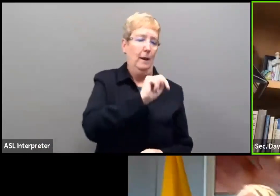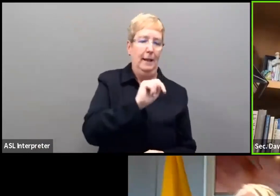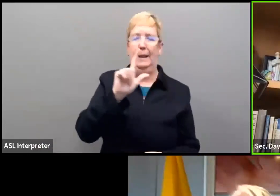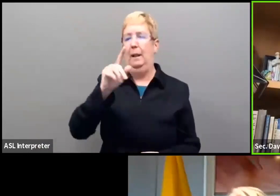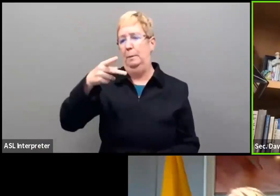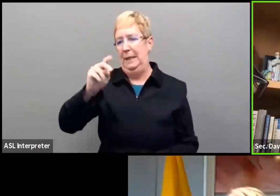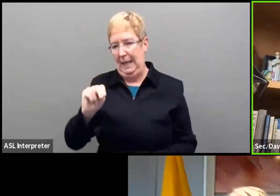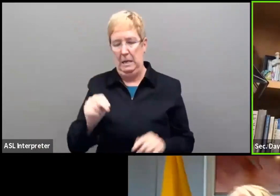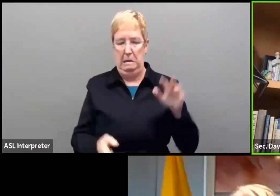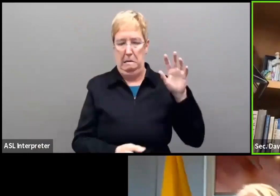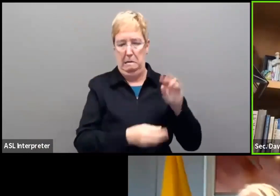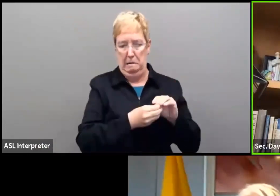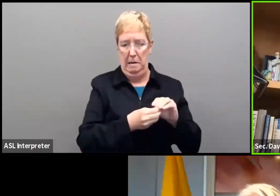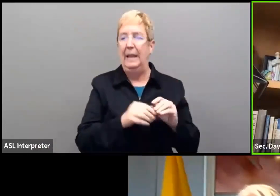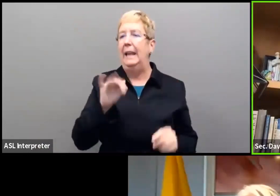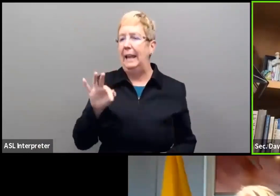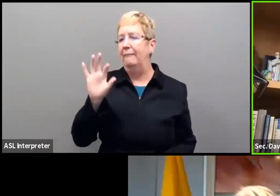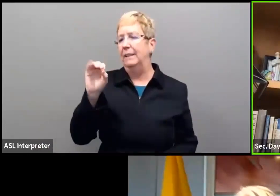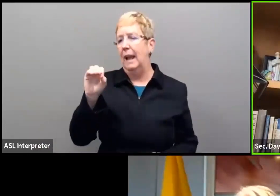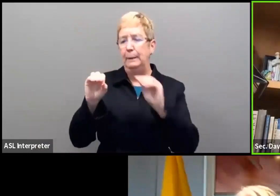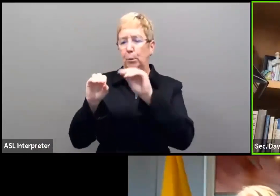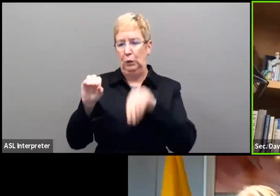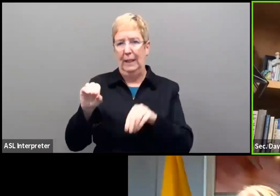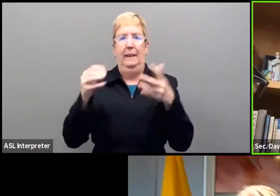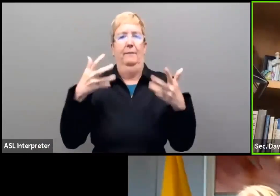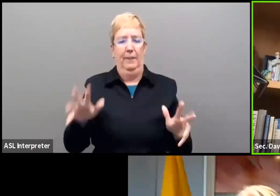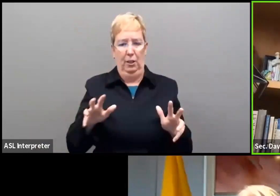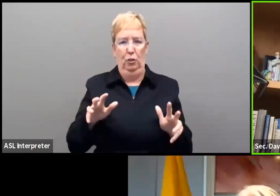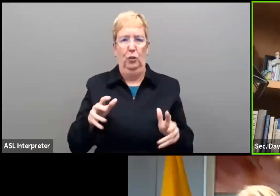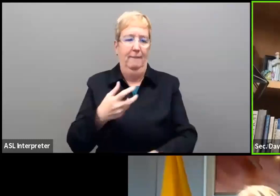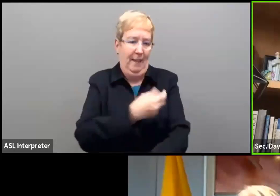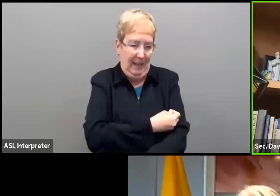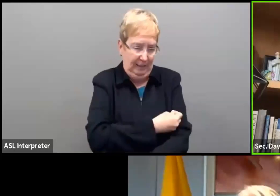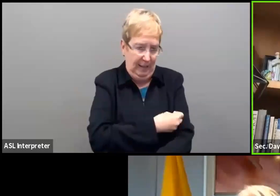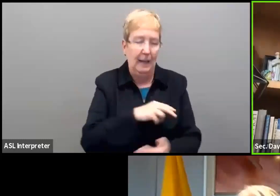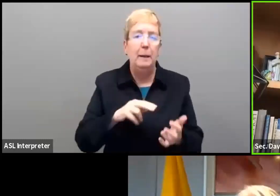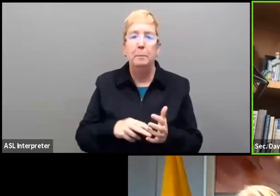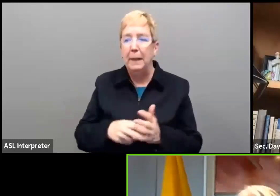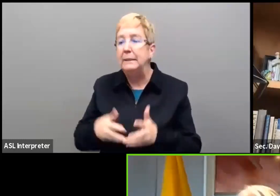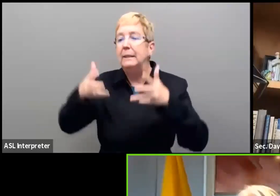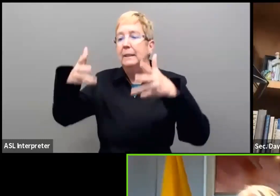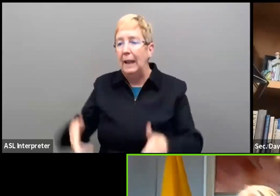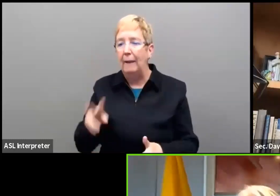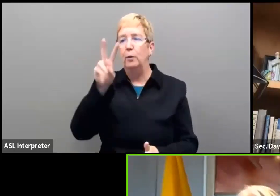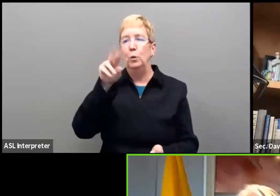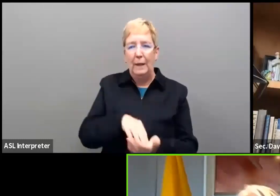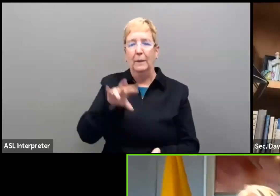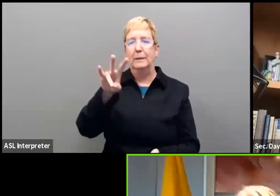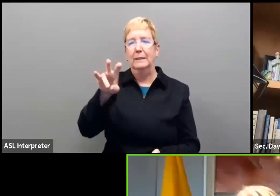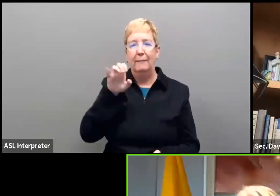mejor entorno para trabajar. Todavía hay algunas personas que no se han vacunado dentro de los servicios médicos o